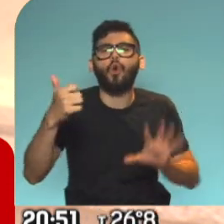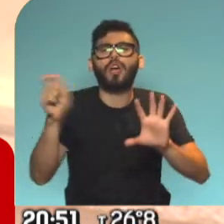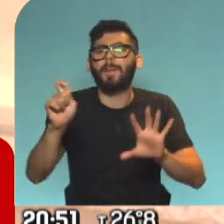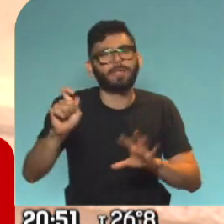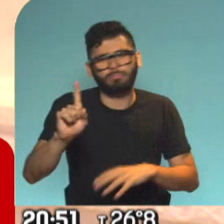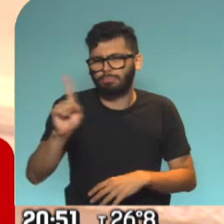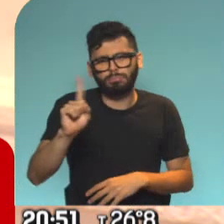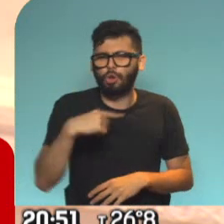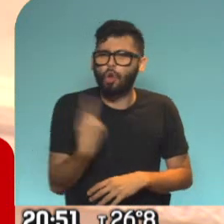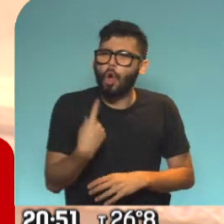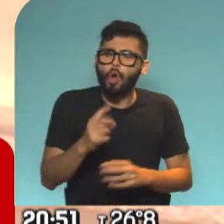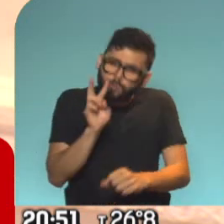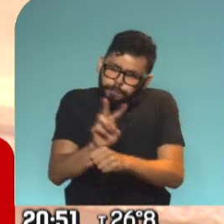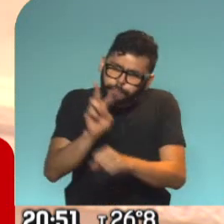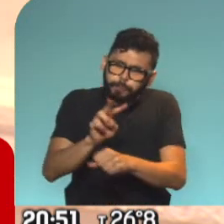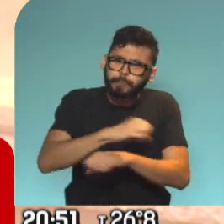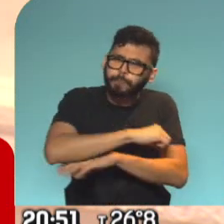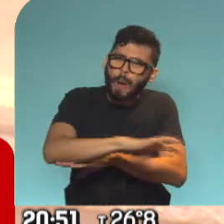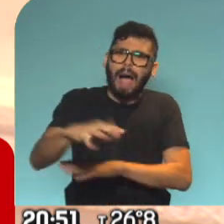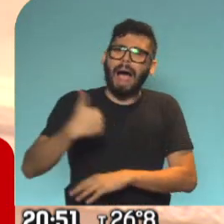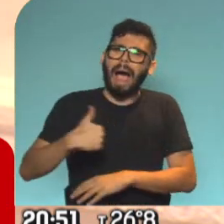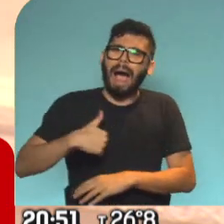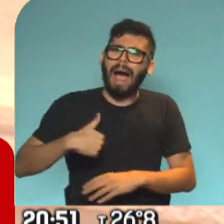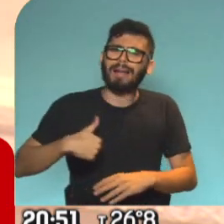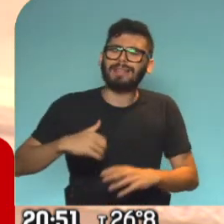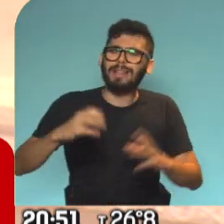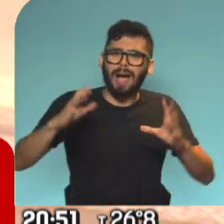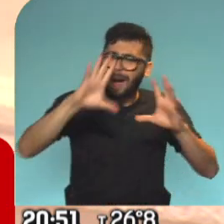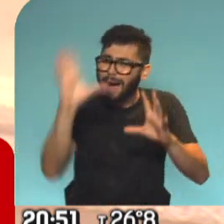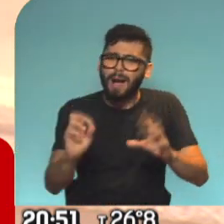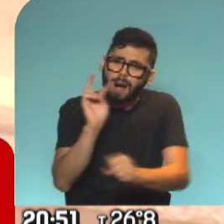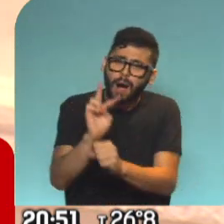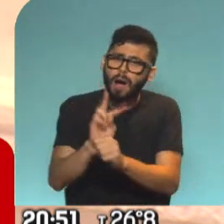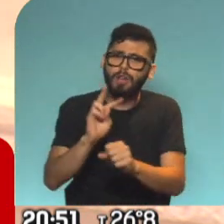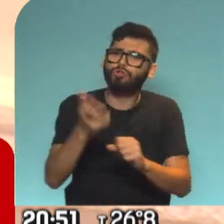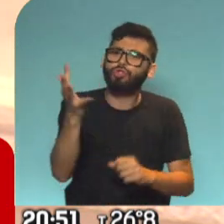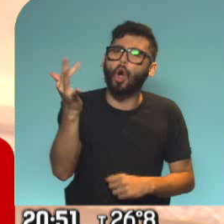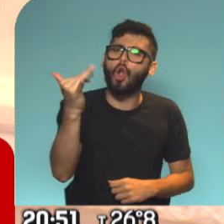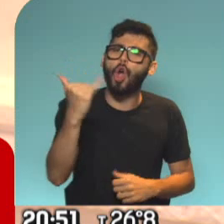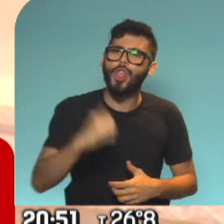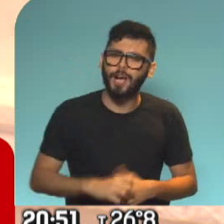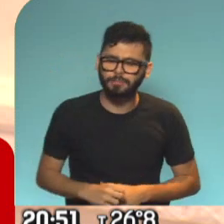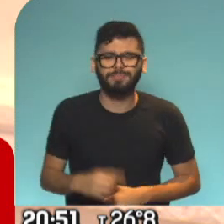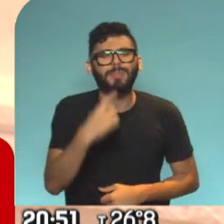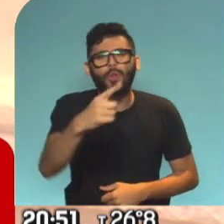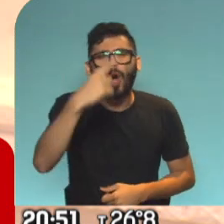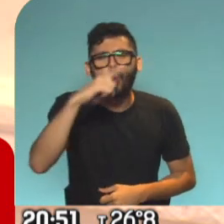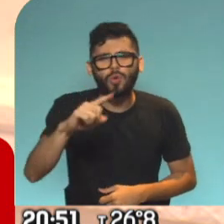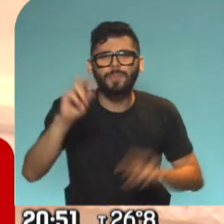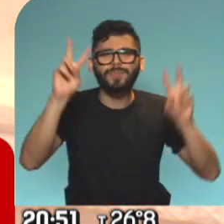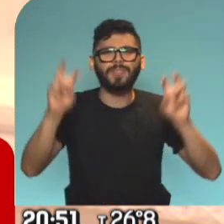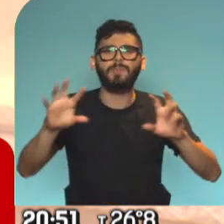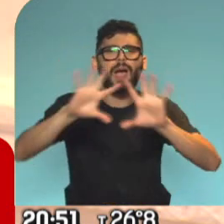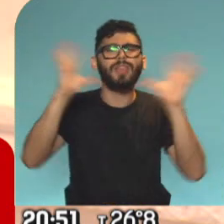la patria todos los días para que la Argentina se ponga de pie. La última tiene que ver con política internacional y lo que está sucediendo en este